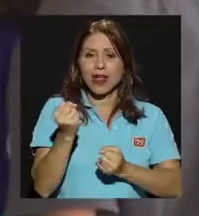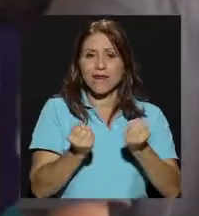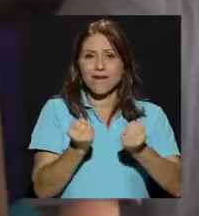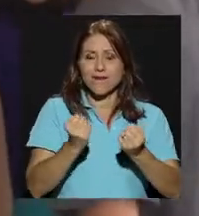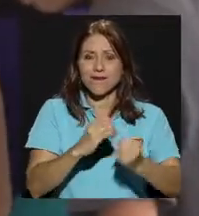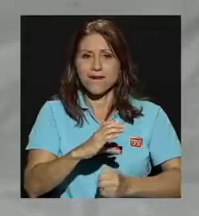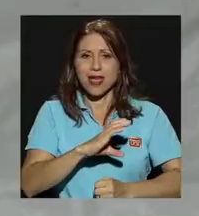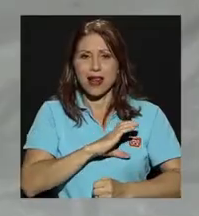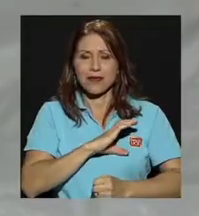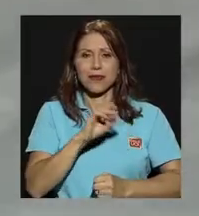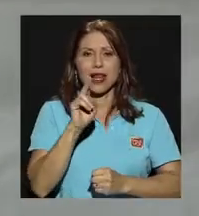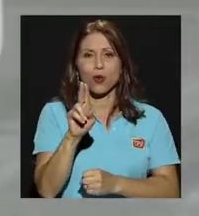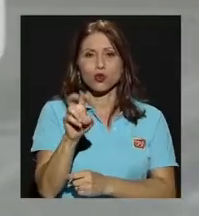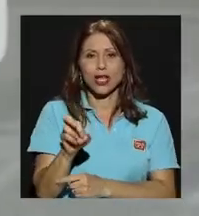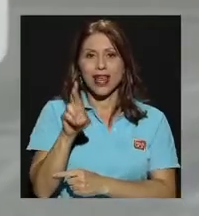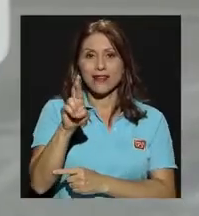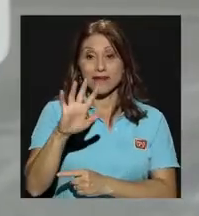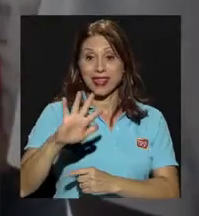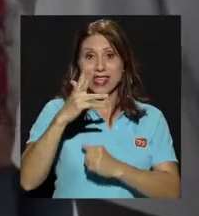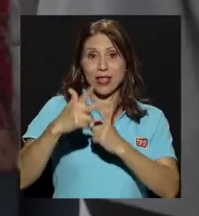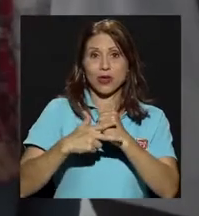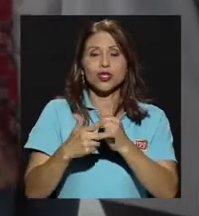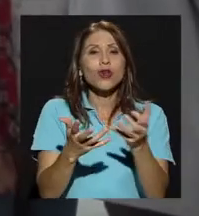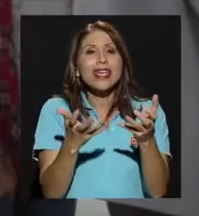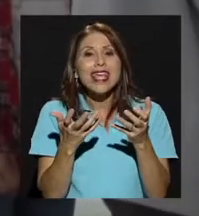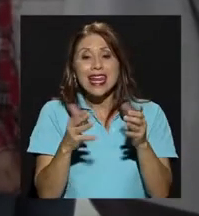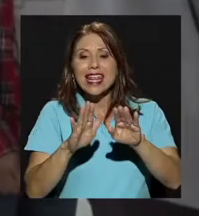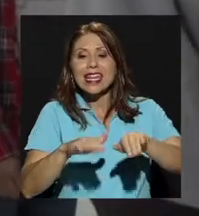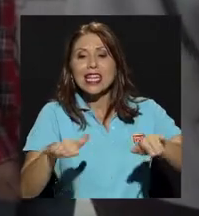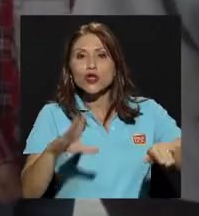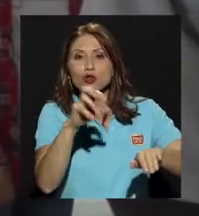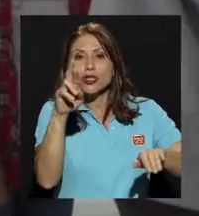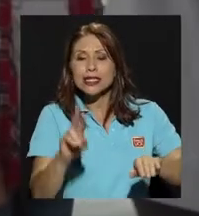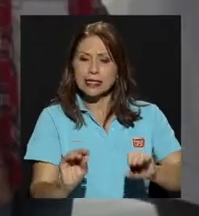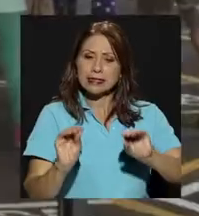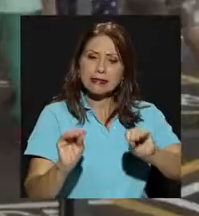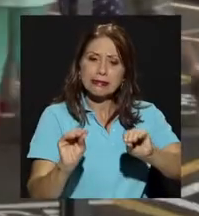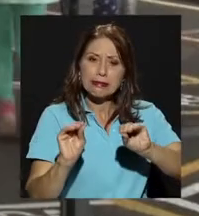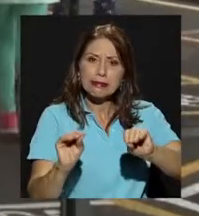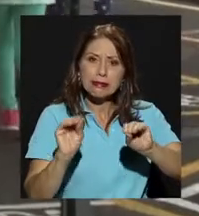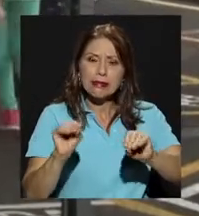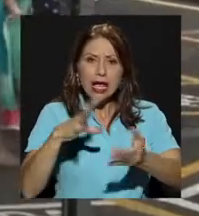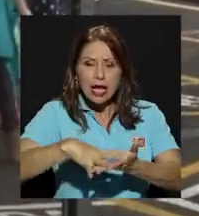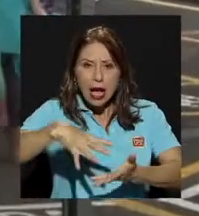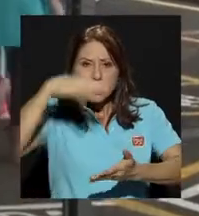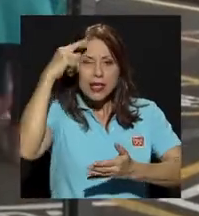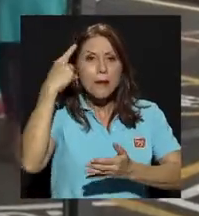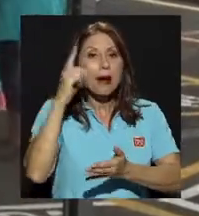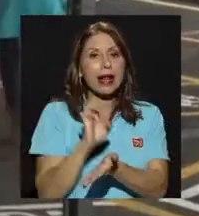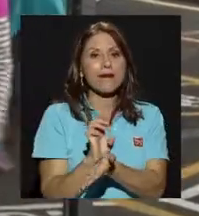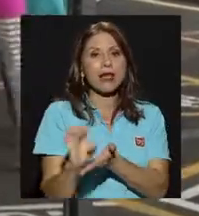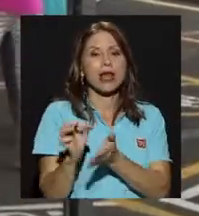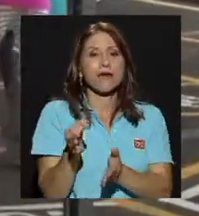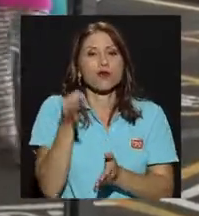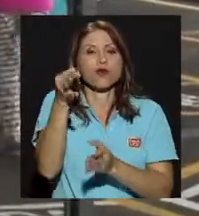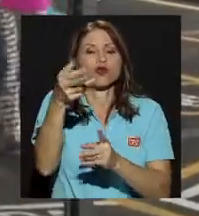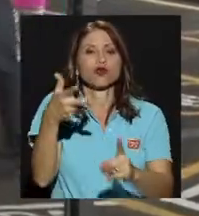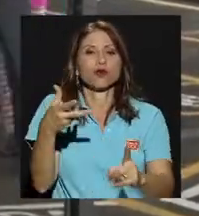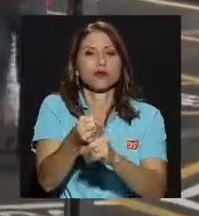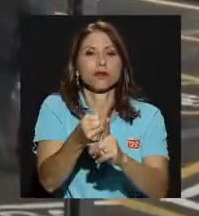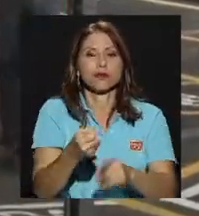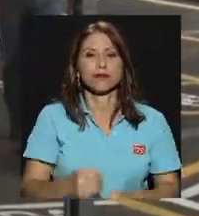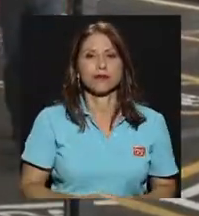en la UCR, que en su quinta edición busca educar a la niñez costarricense para evitar futuros accidentes de